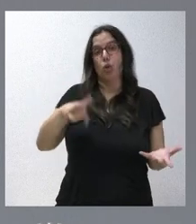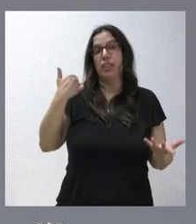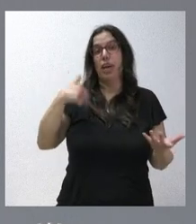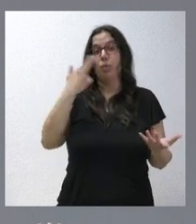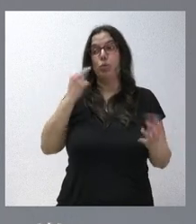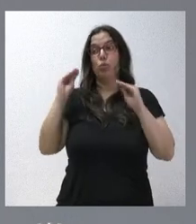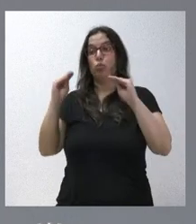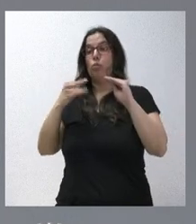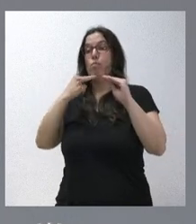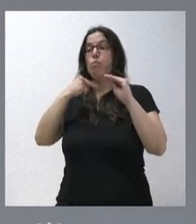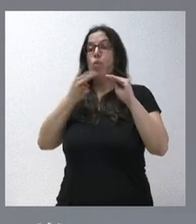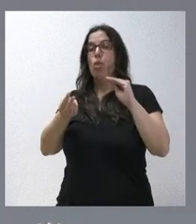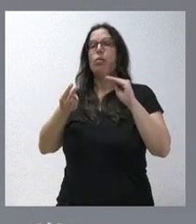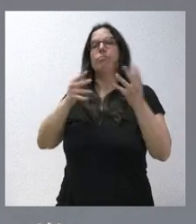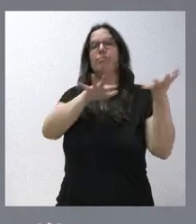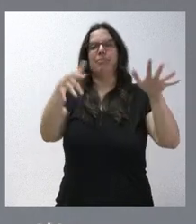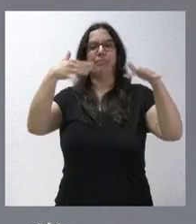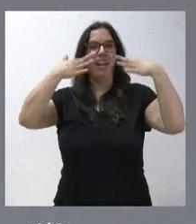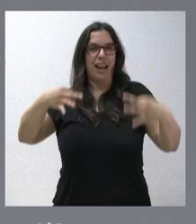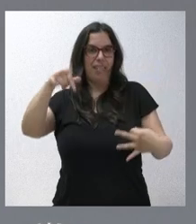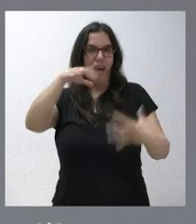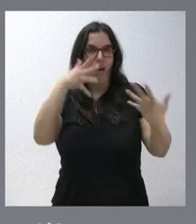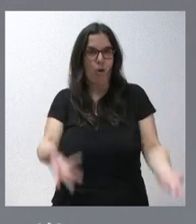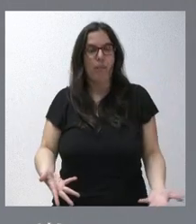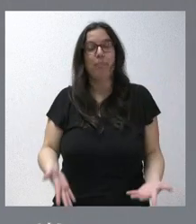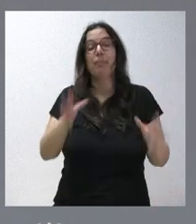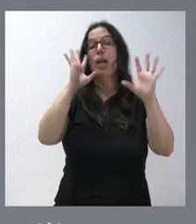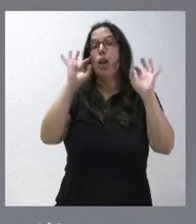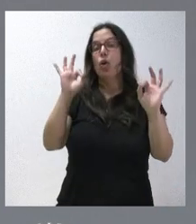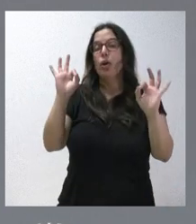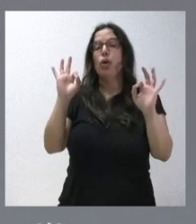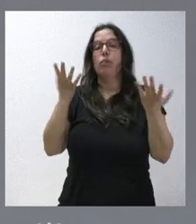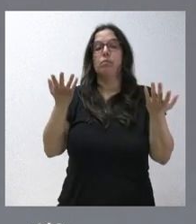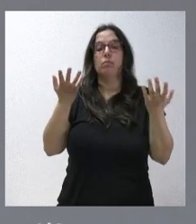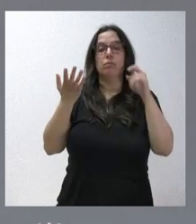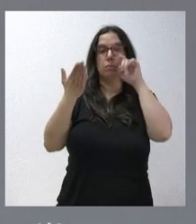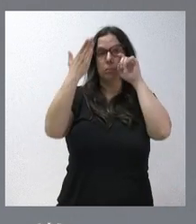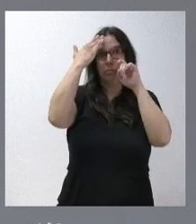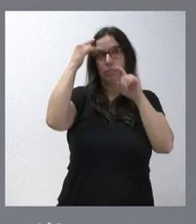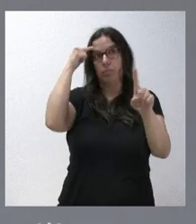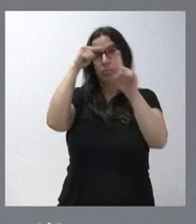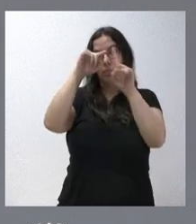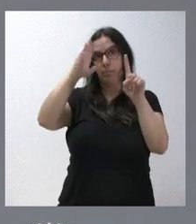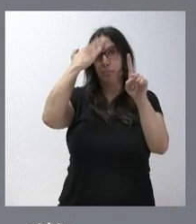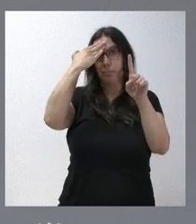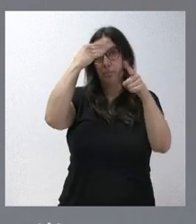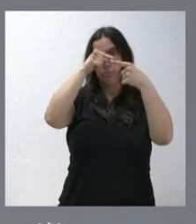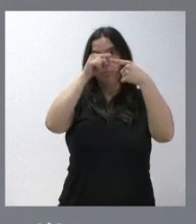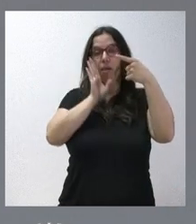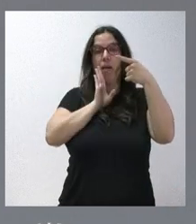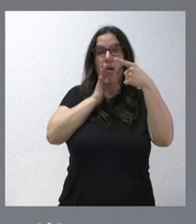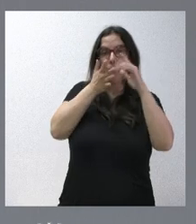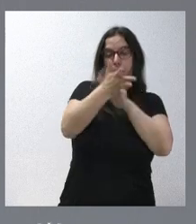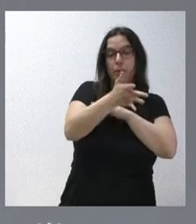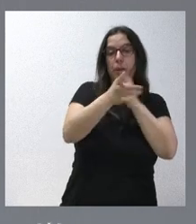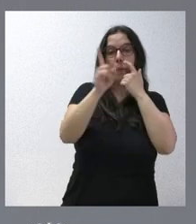compromiso como les digo del presidente lógicamente en coherencia con este fin principal también la